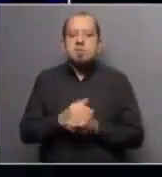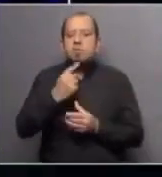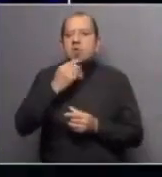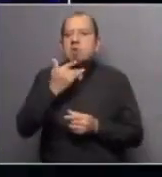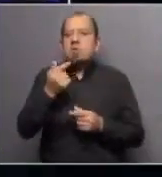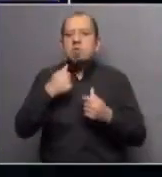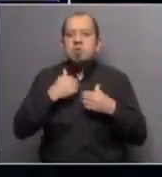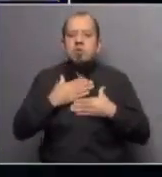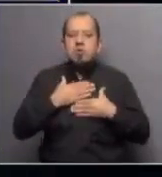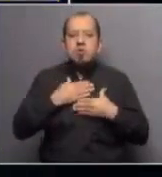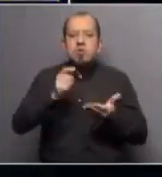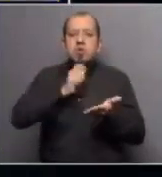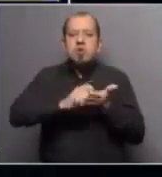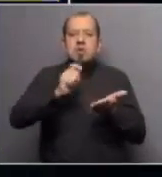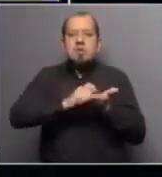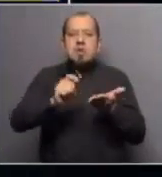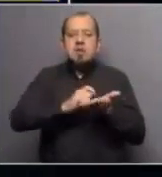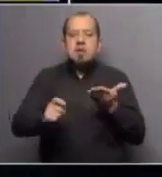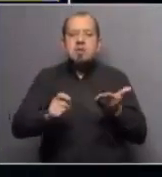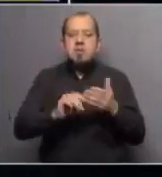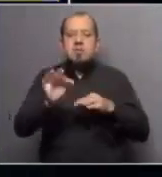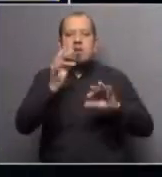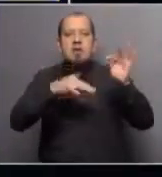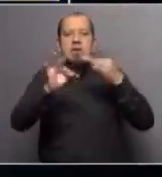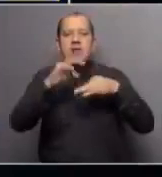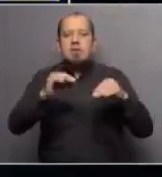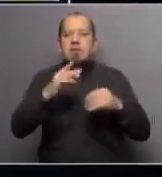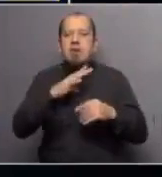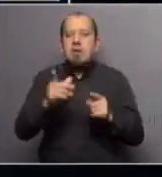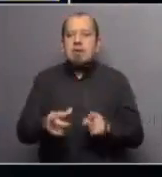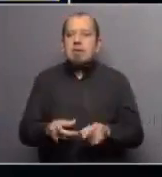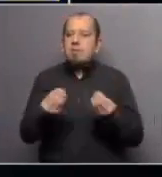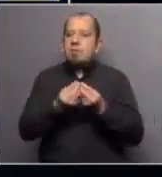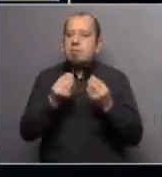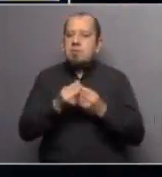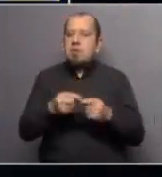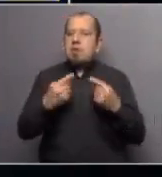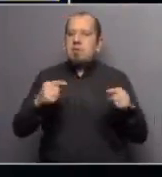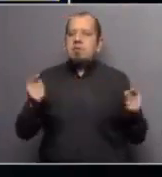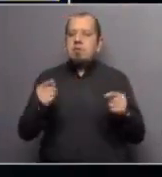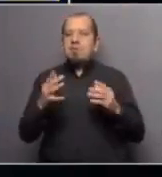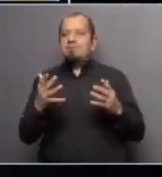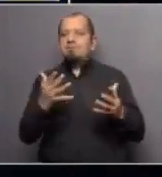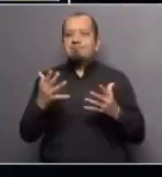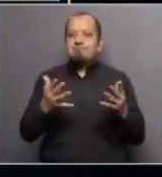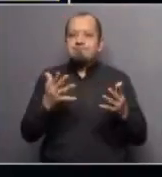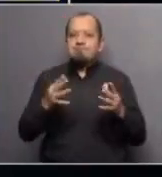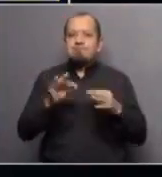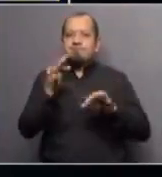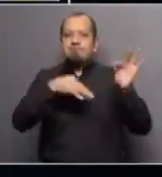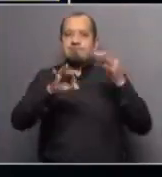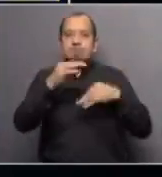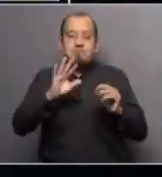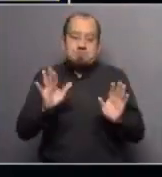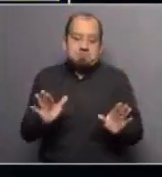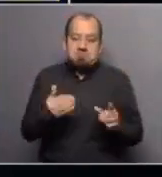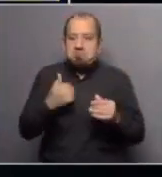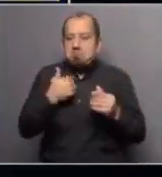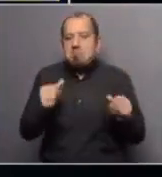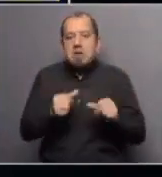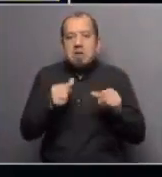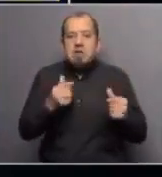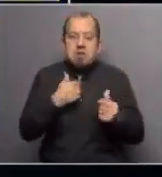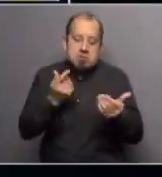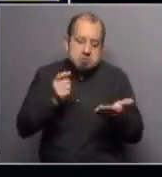que soy dramaturga y escribo para teatro, hay un montón de presiones que no, con las que no contás. En el teatro hago la obra que tengo